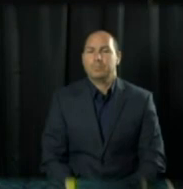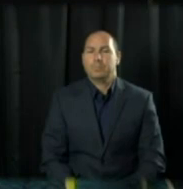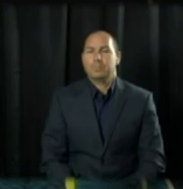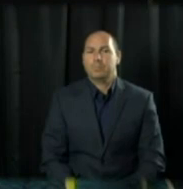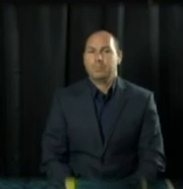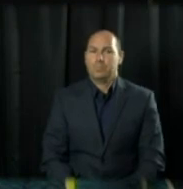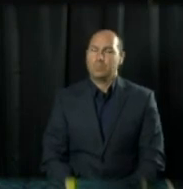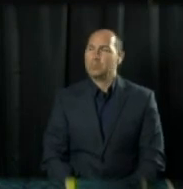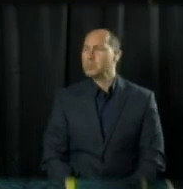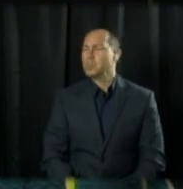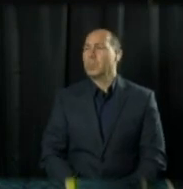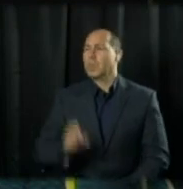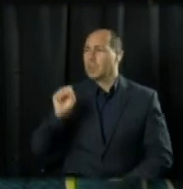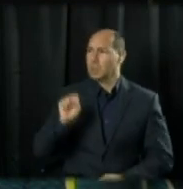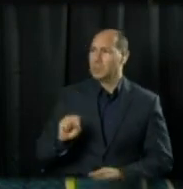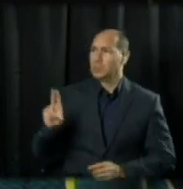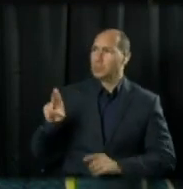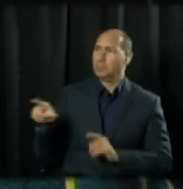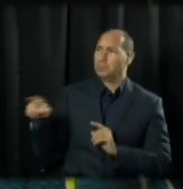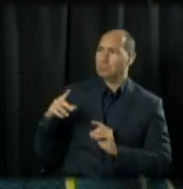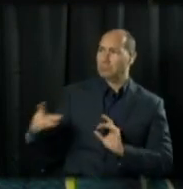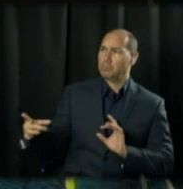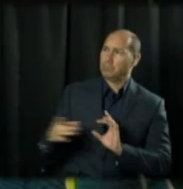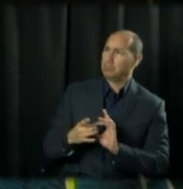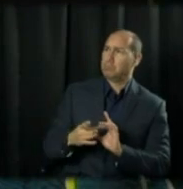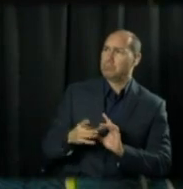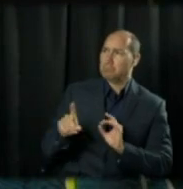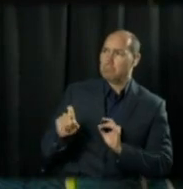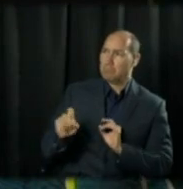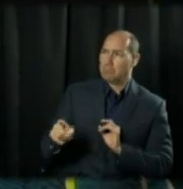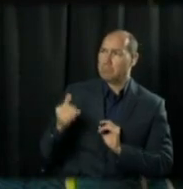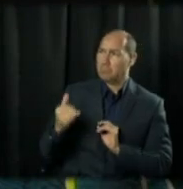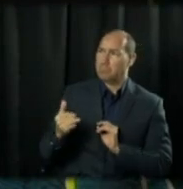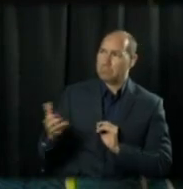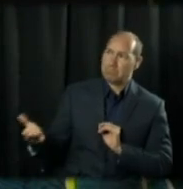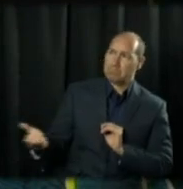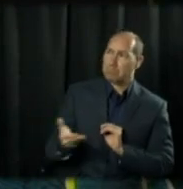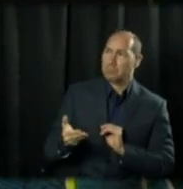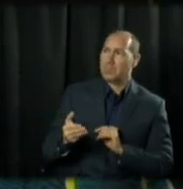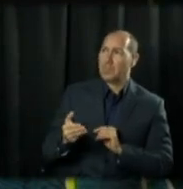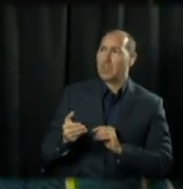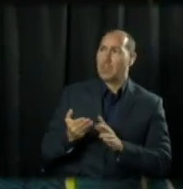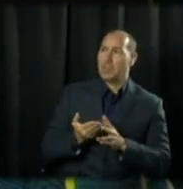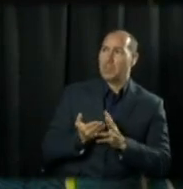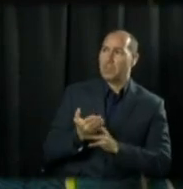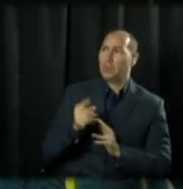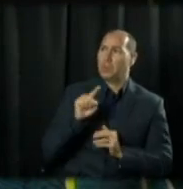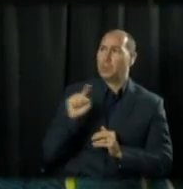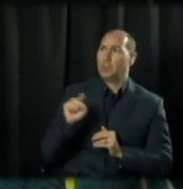Nuestros colegas de los Estados Unidos continentales tienen preguntas. Su turno. Zoom.